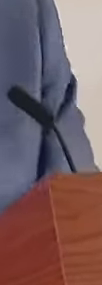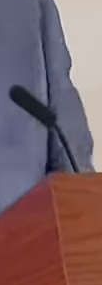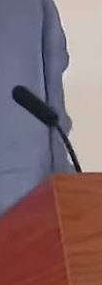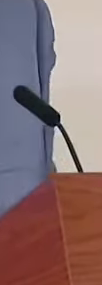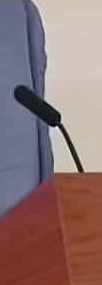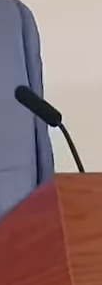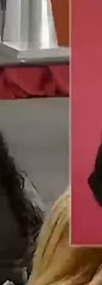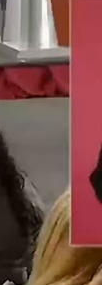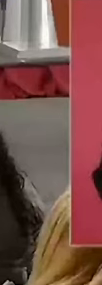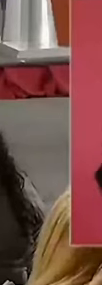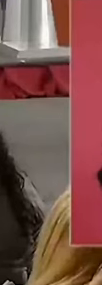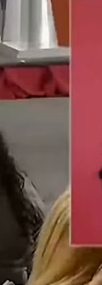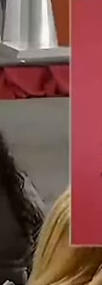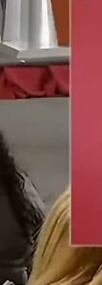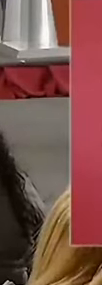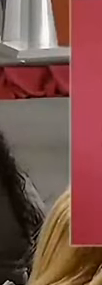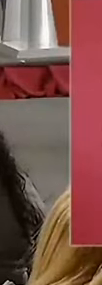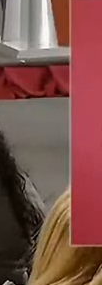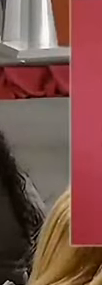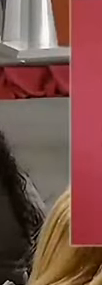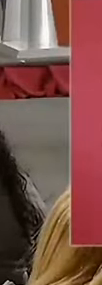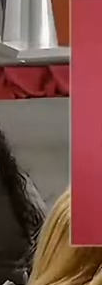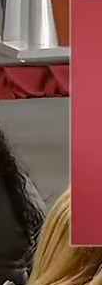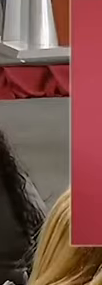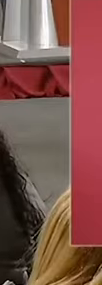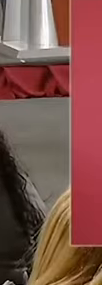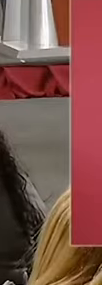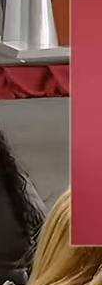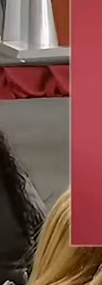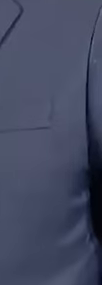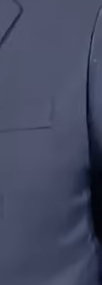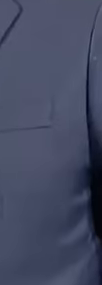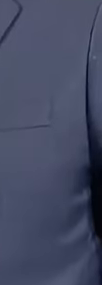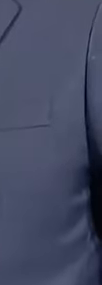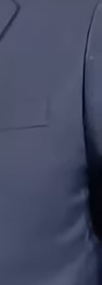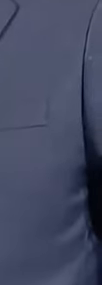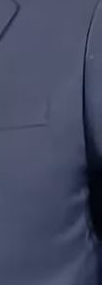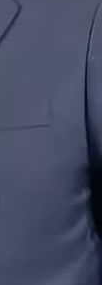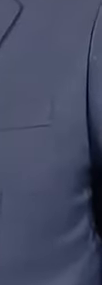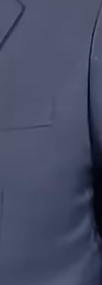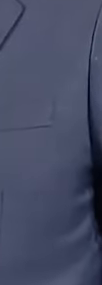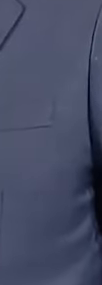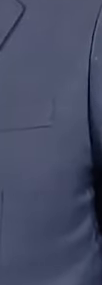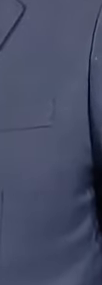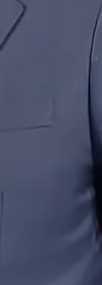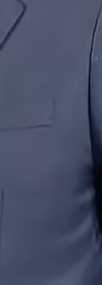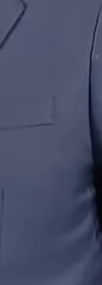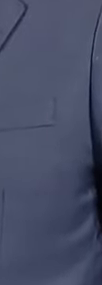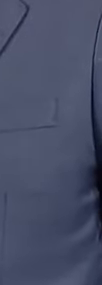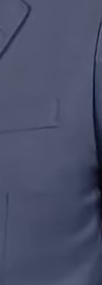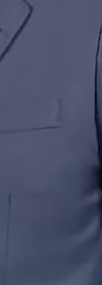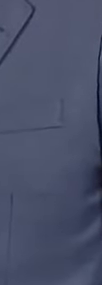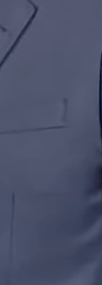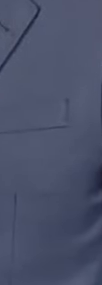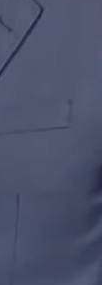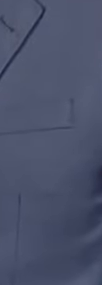No. No hablé de ese tema con el presidente